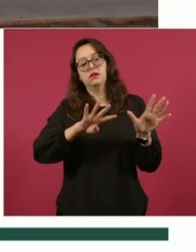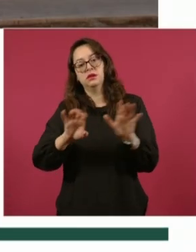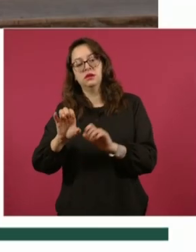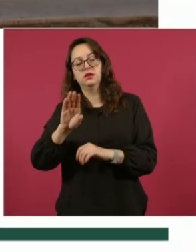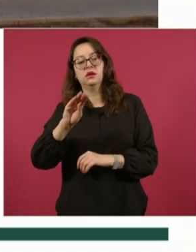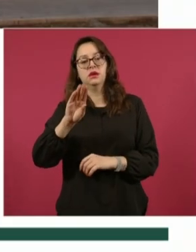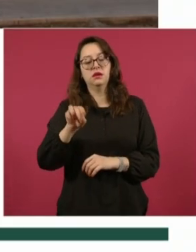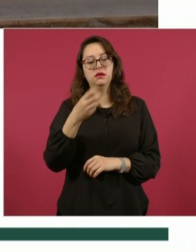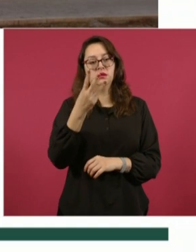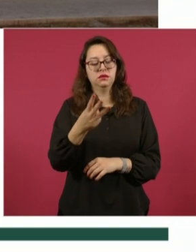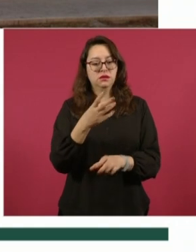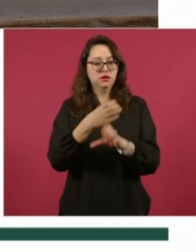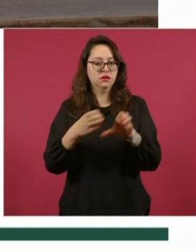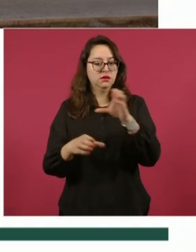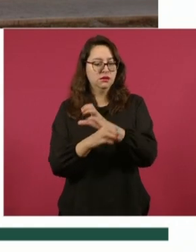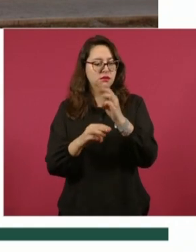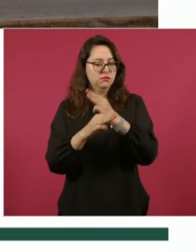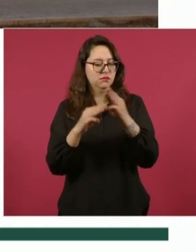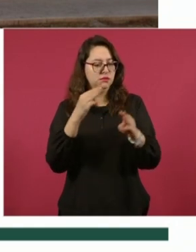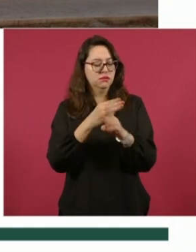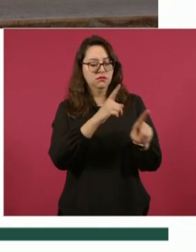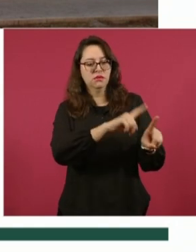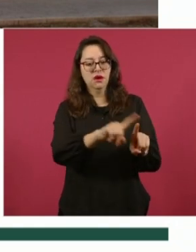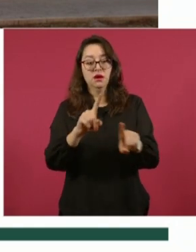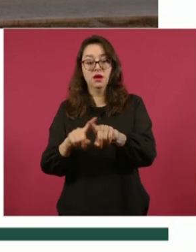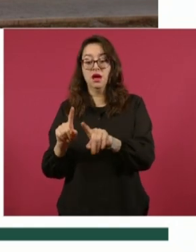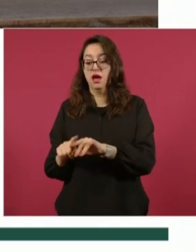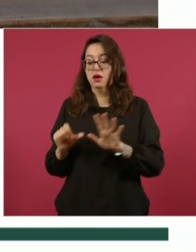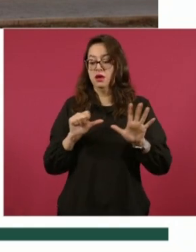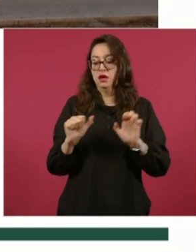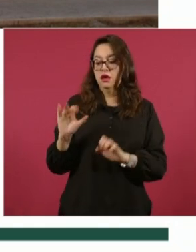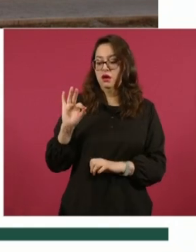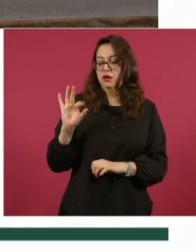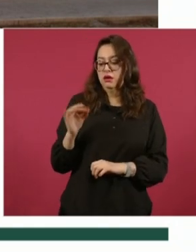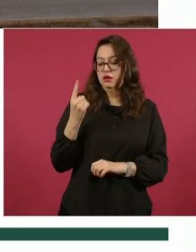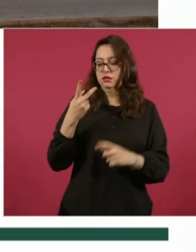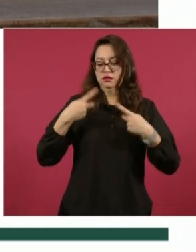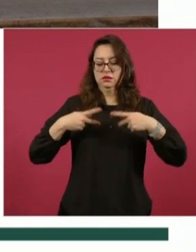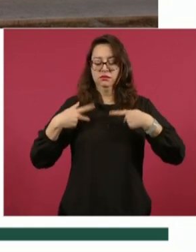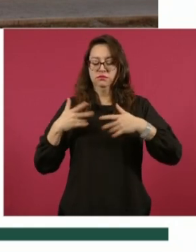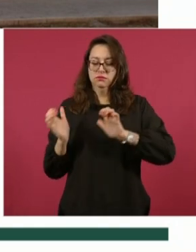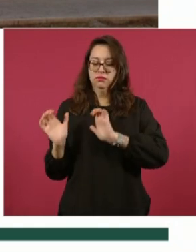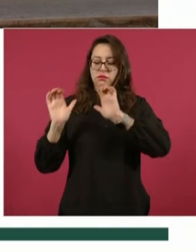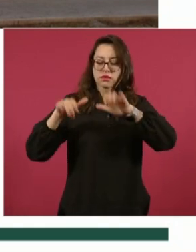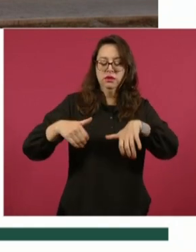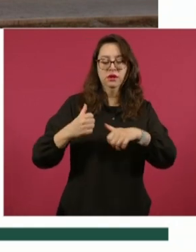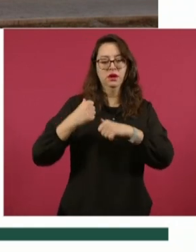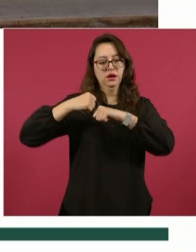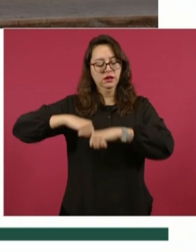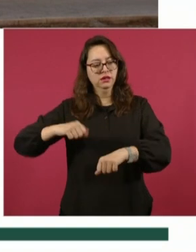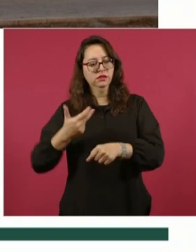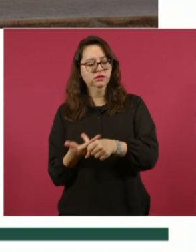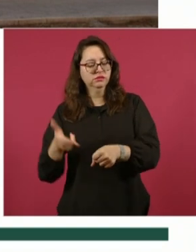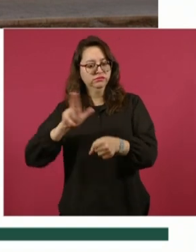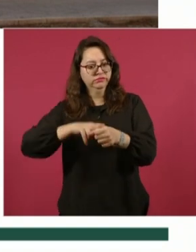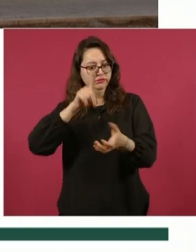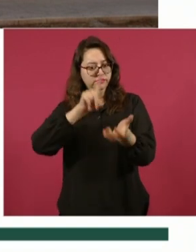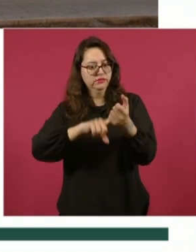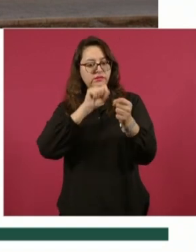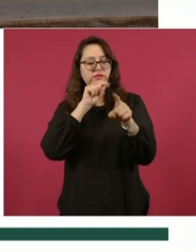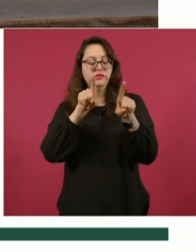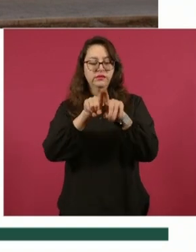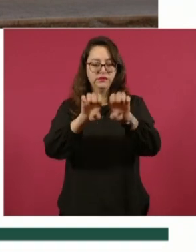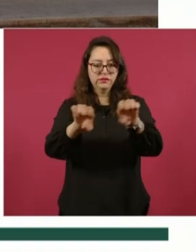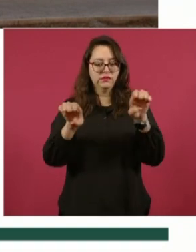1,993 equipos, se integran 641 personas para los cuerpos directivos de los hospitales, los cuerpos de gobierno y